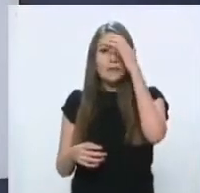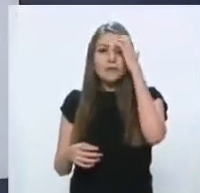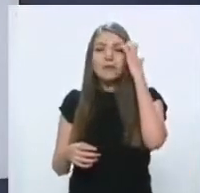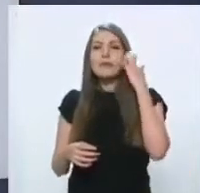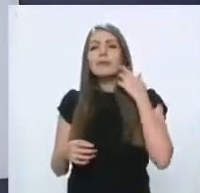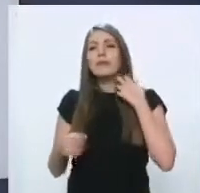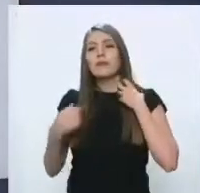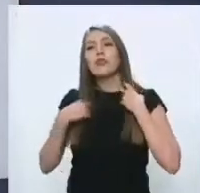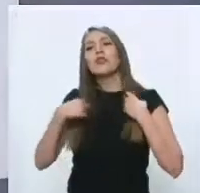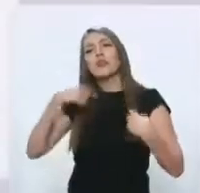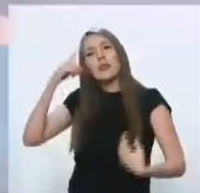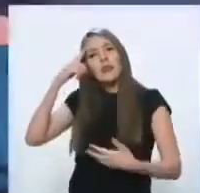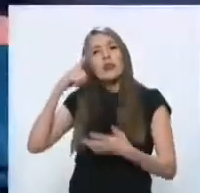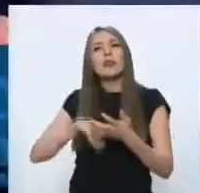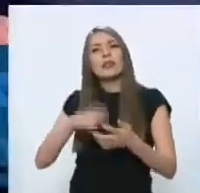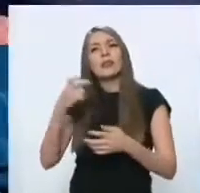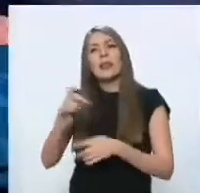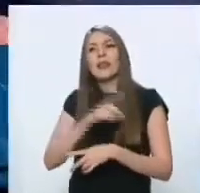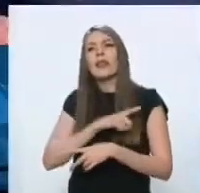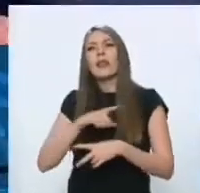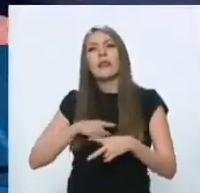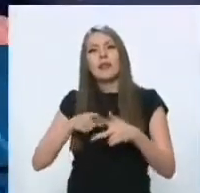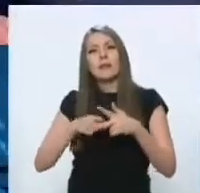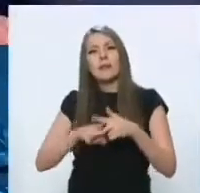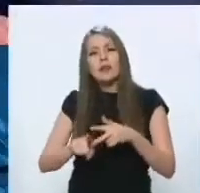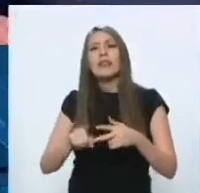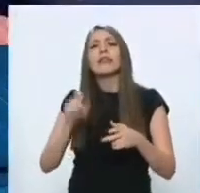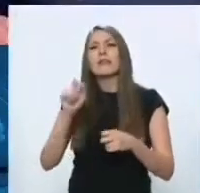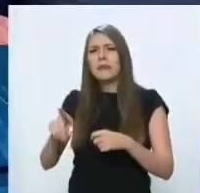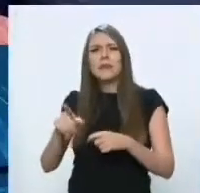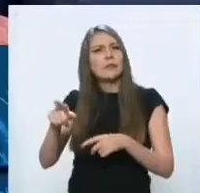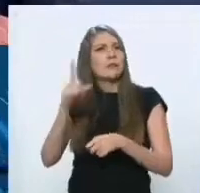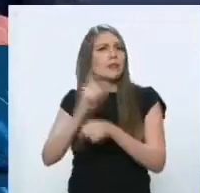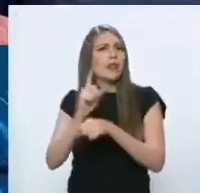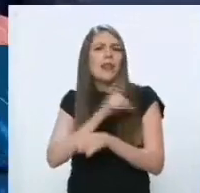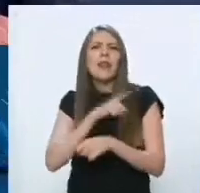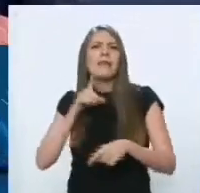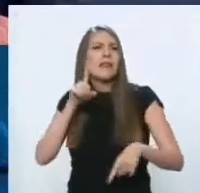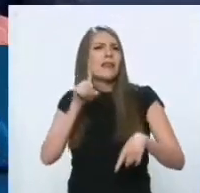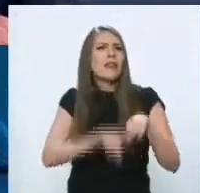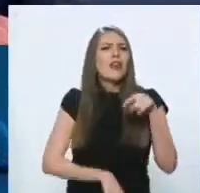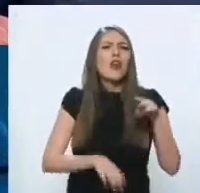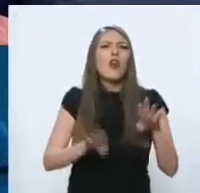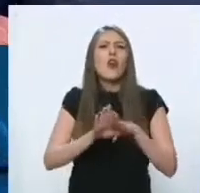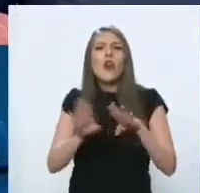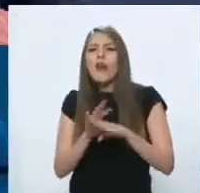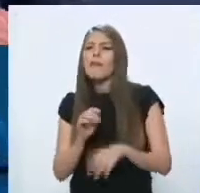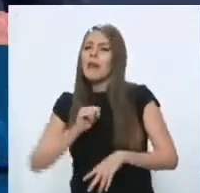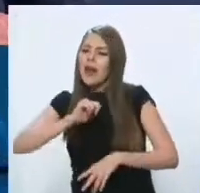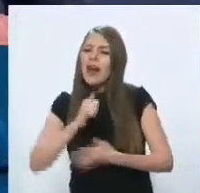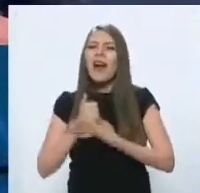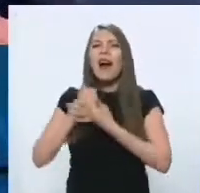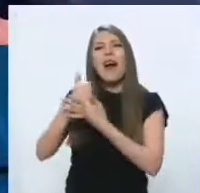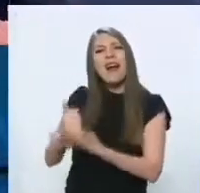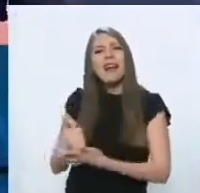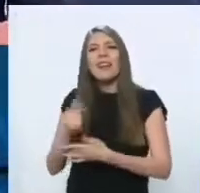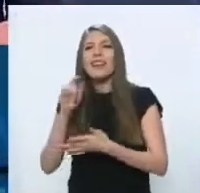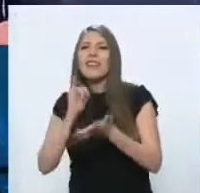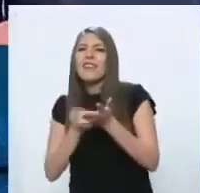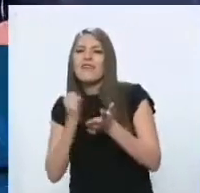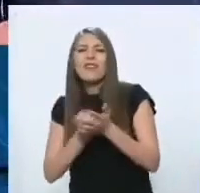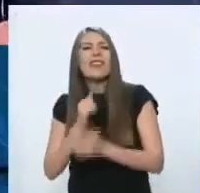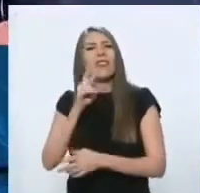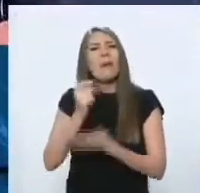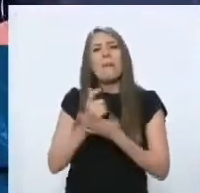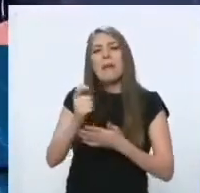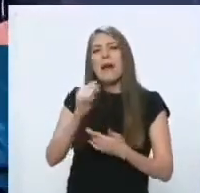que había que empezar por eso, ¿no? Precisamente por la parte de eliminar las condonaciones y los favoritismos y los privilegios fiscales que, bueno, y que además